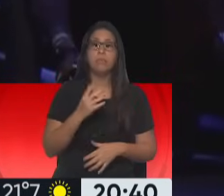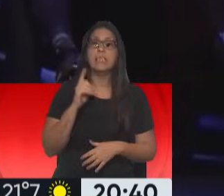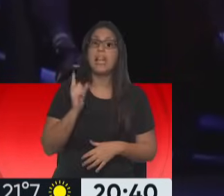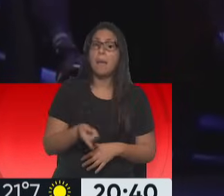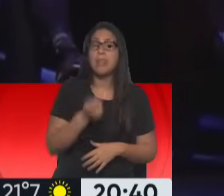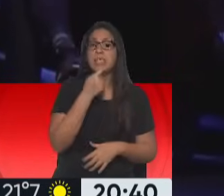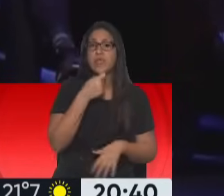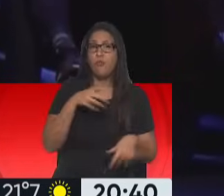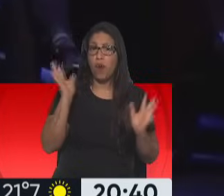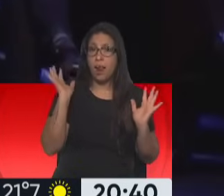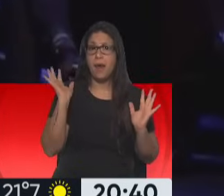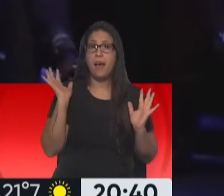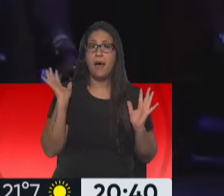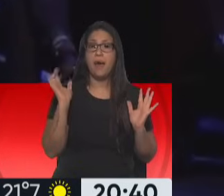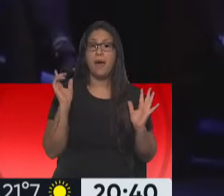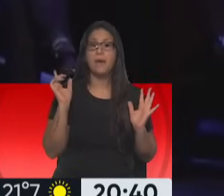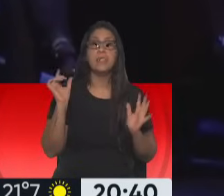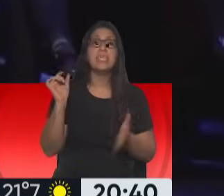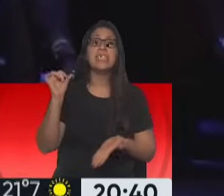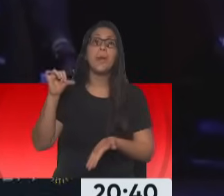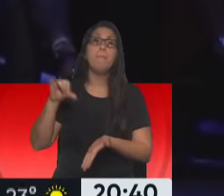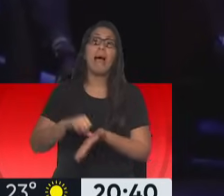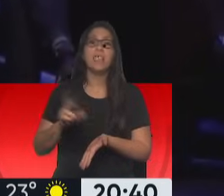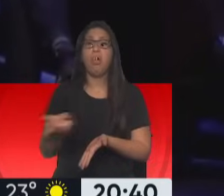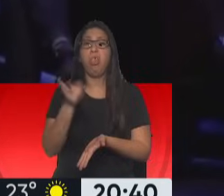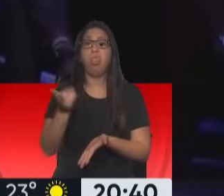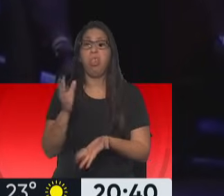hubiéramos hecho las cosas como un país mediocre,